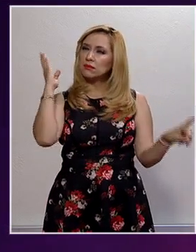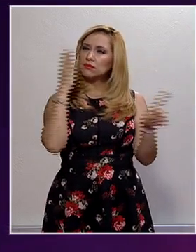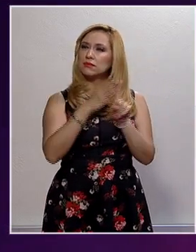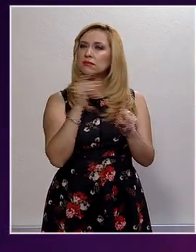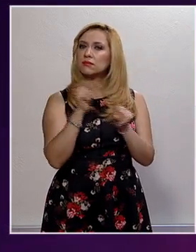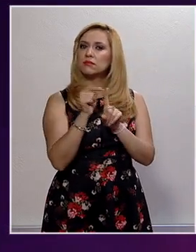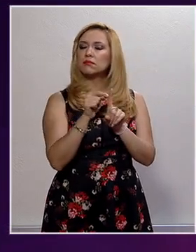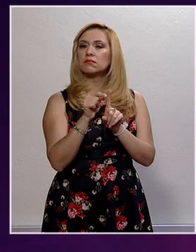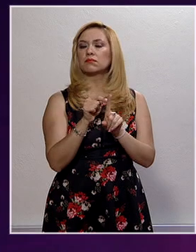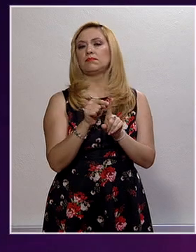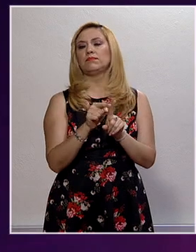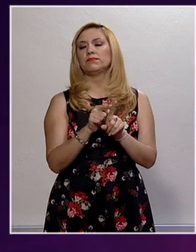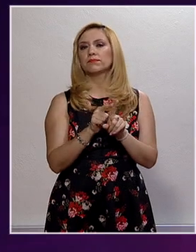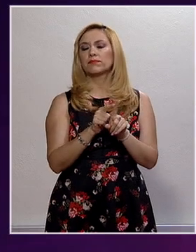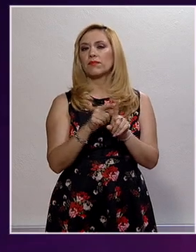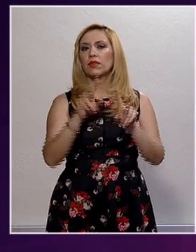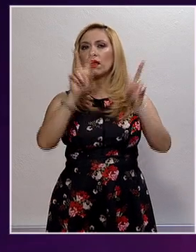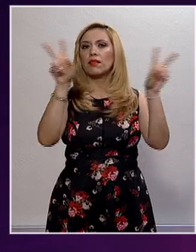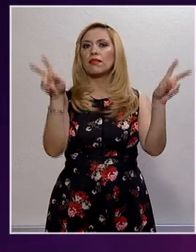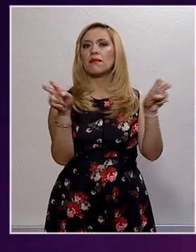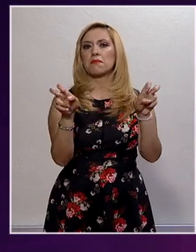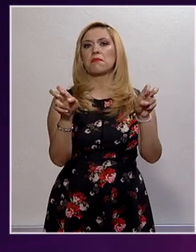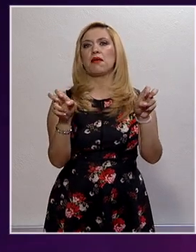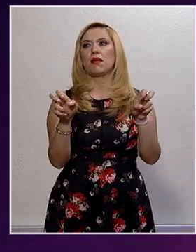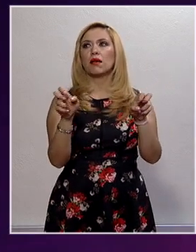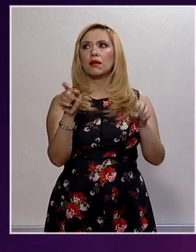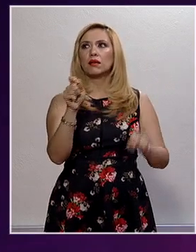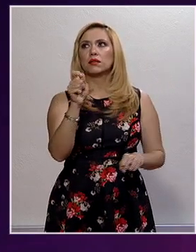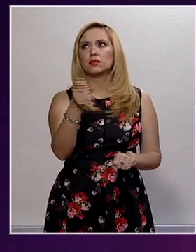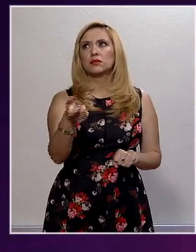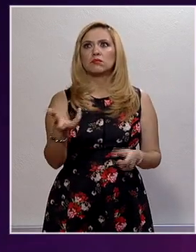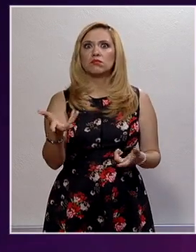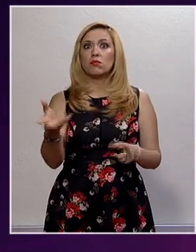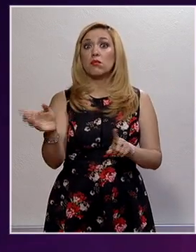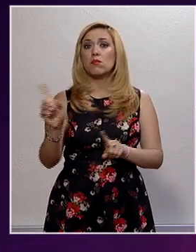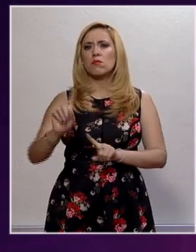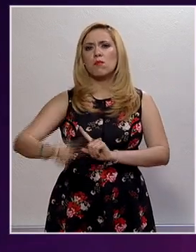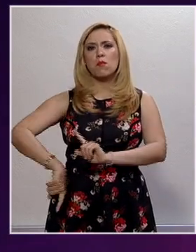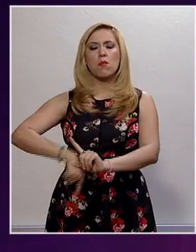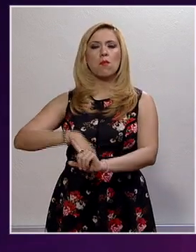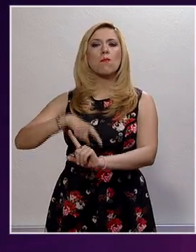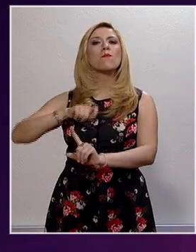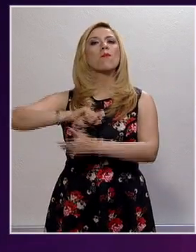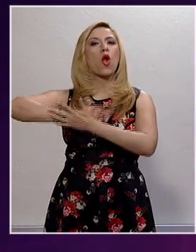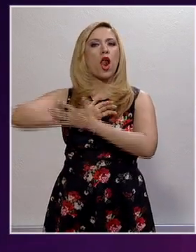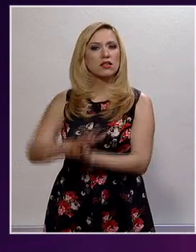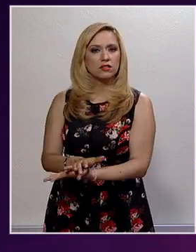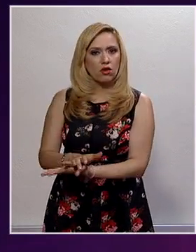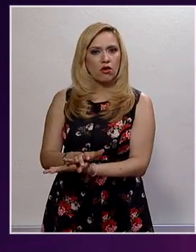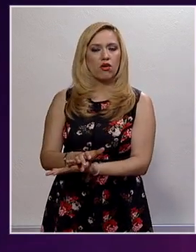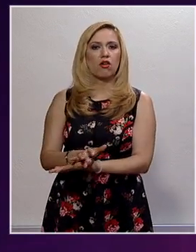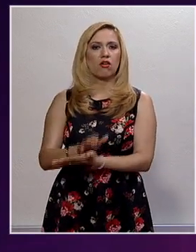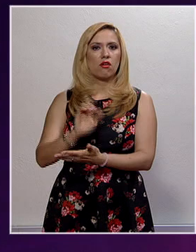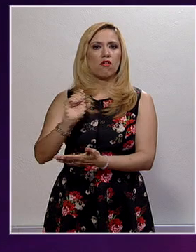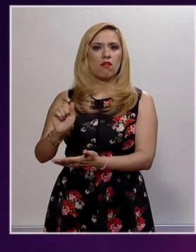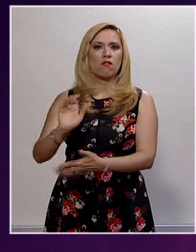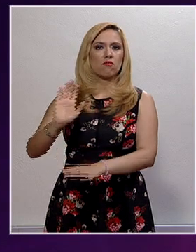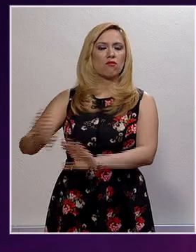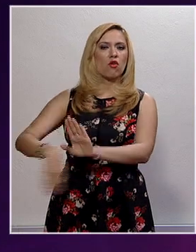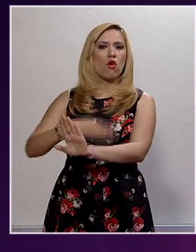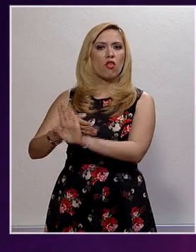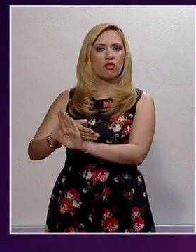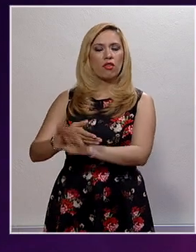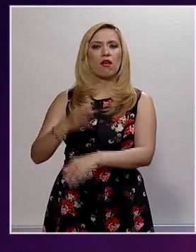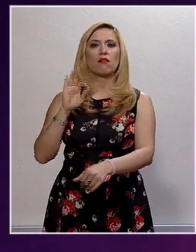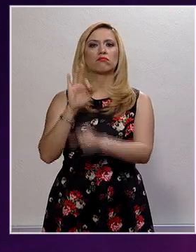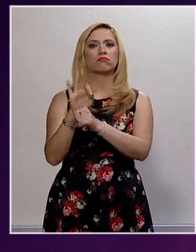principalmente el tema de la violación a la no discriminación en la